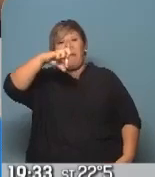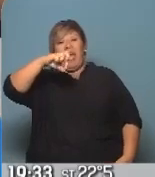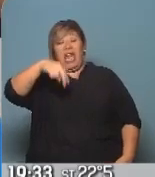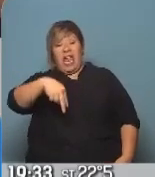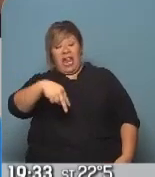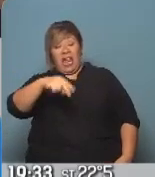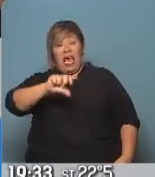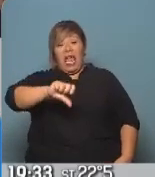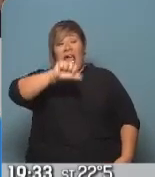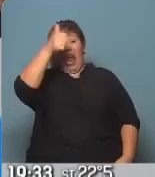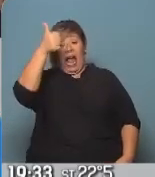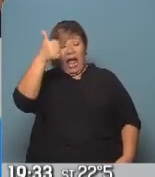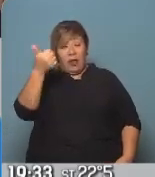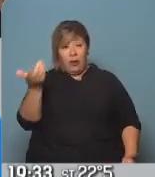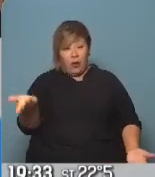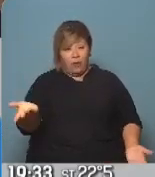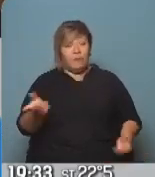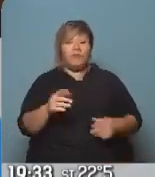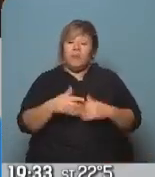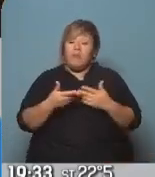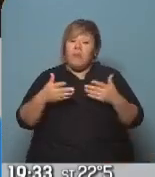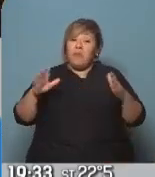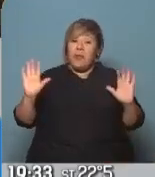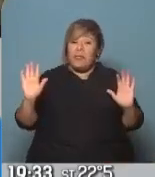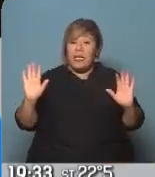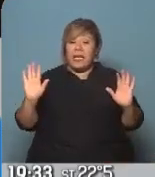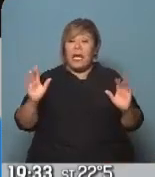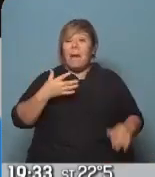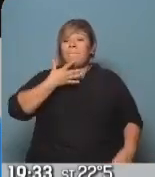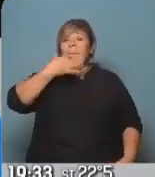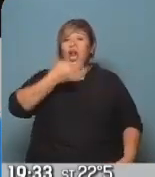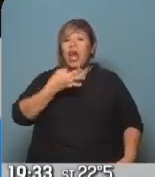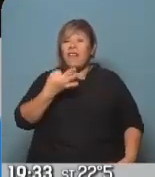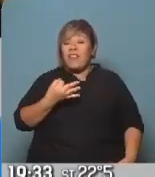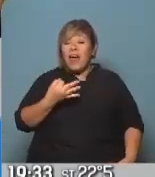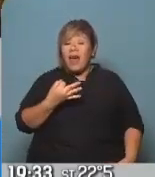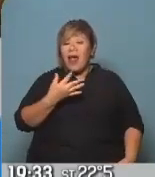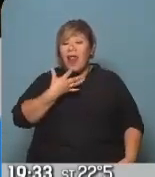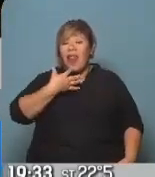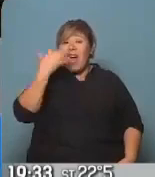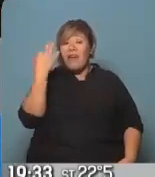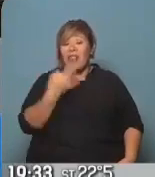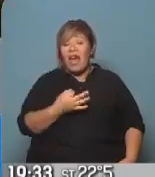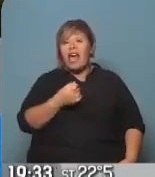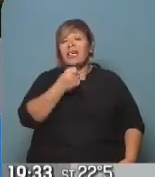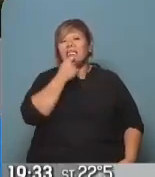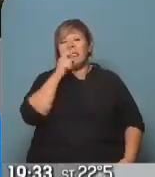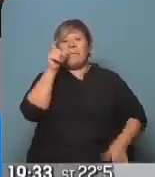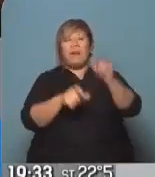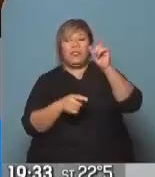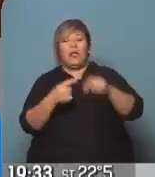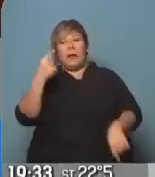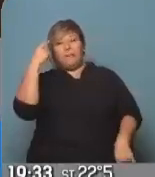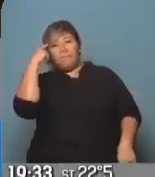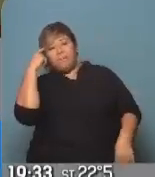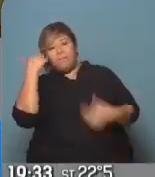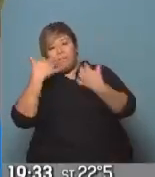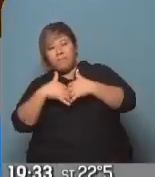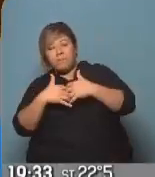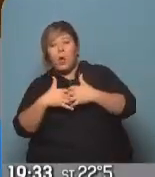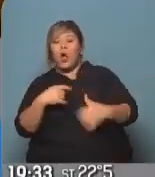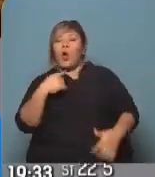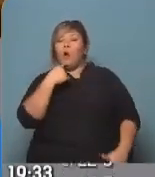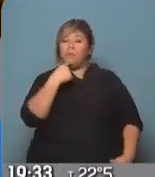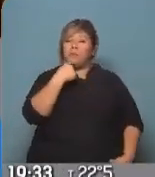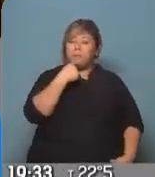insisto con la respuesta anterior. A diferencia de lo que uno pudiera especular que podría ocurrir en el